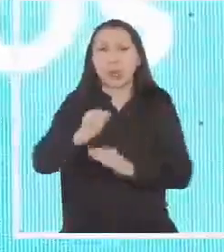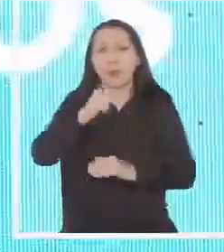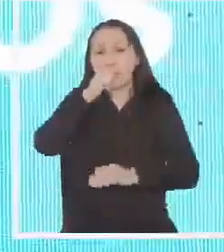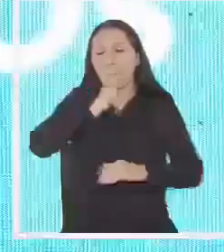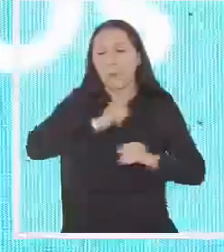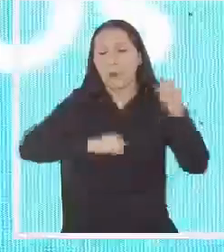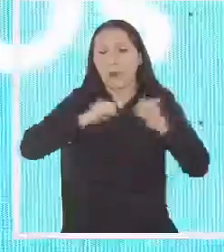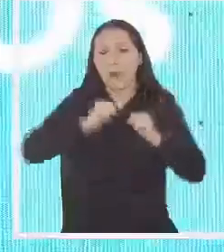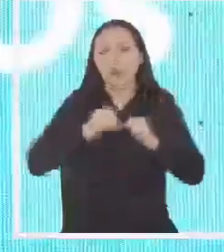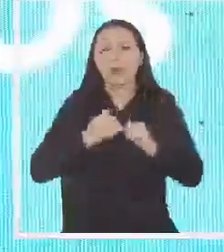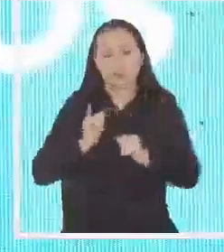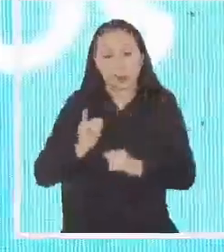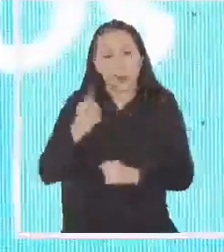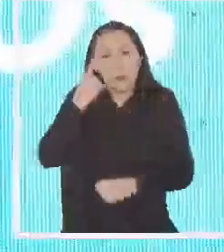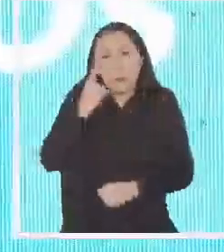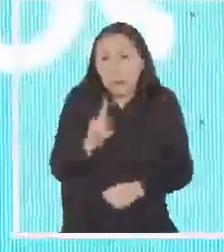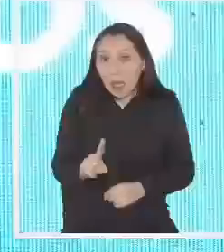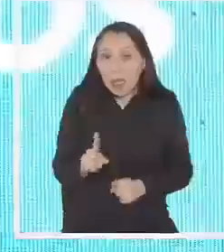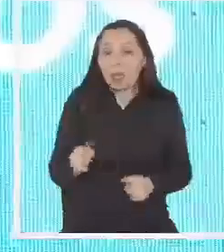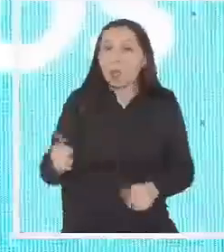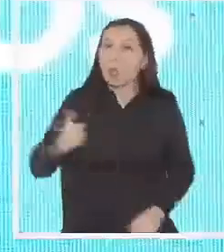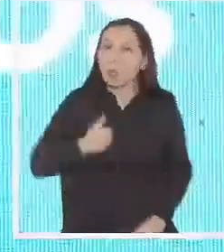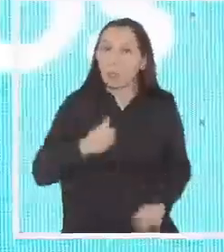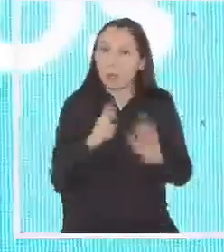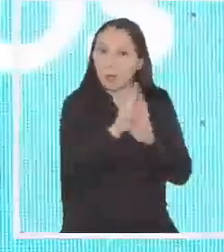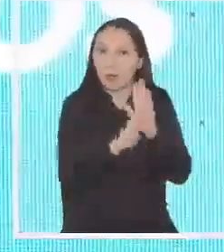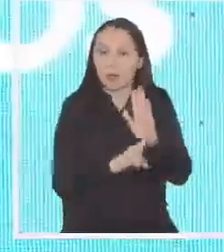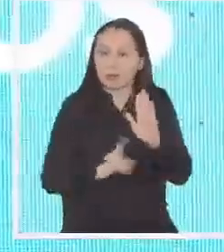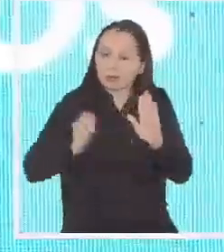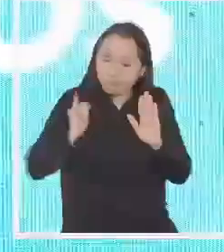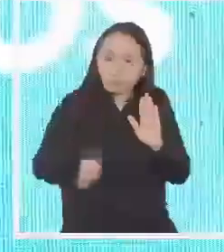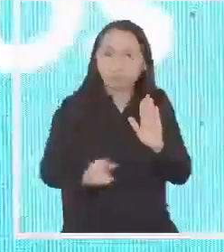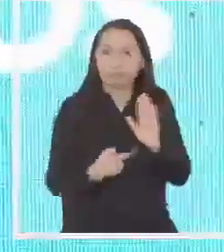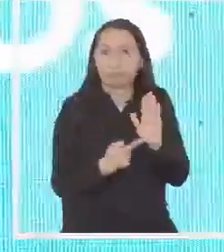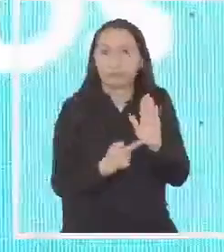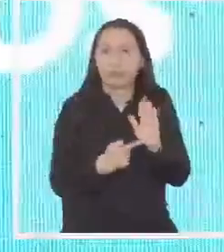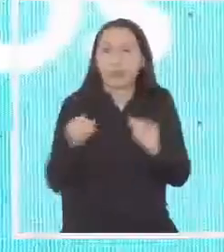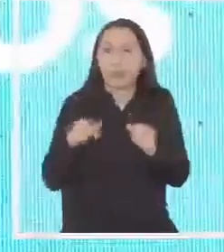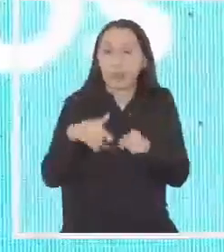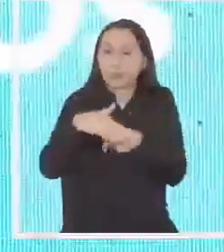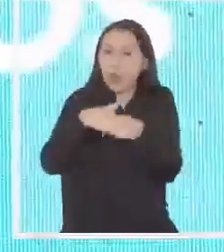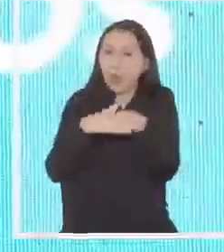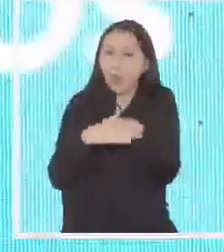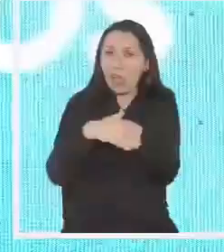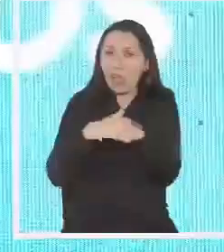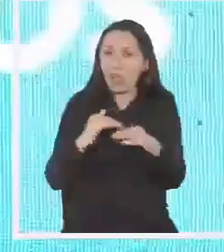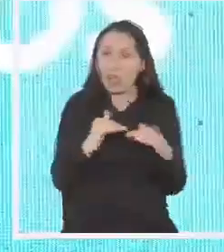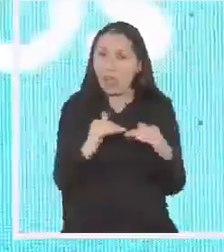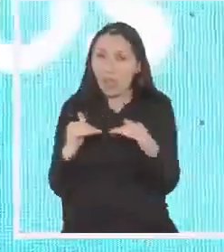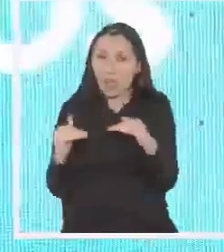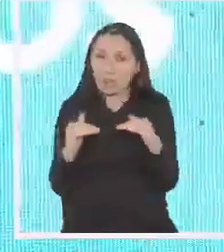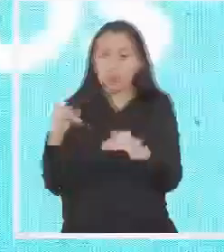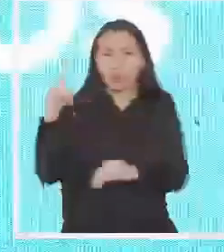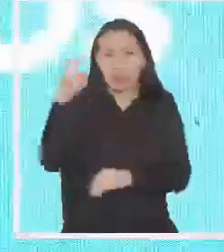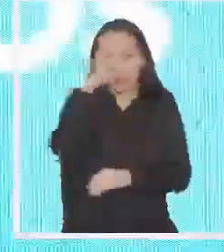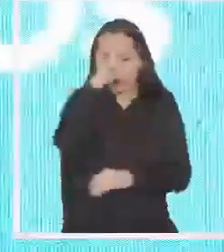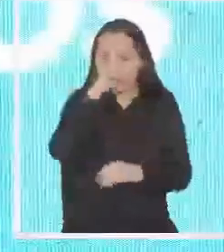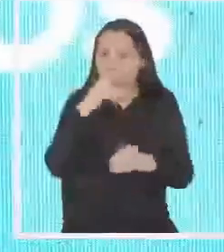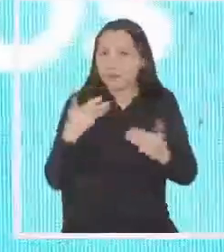en el tiempo, pero cumpliendo las reglas. Y este es un equilibrio que es difícil, es un equilibrio